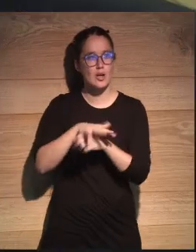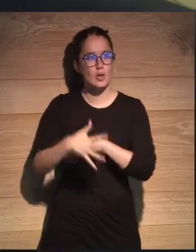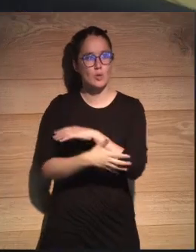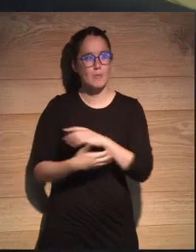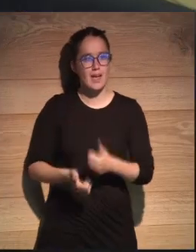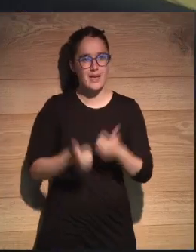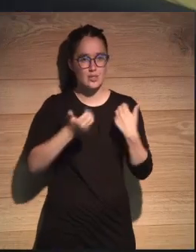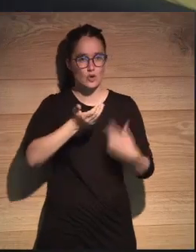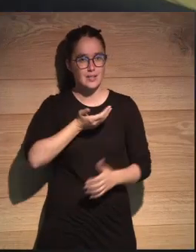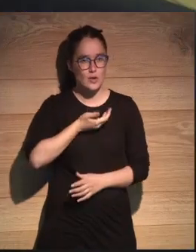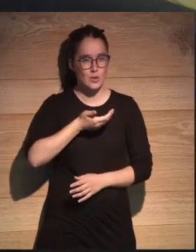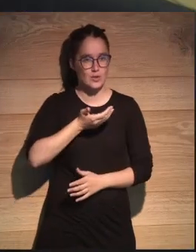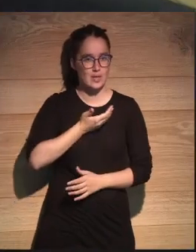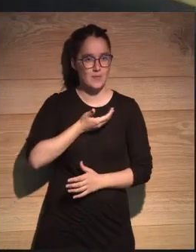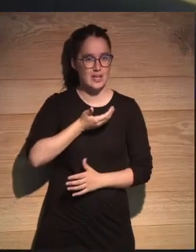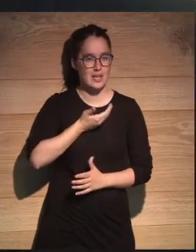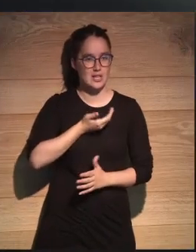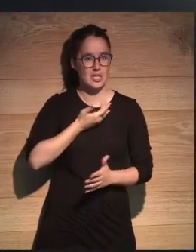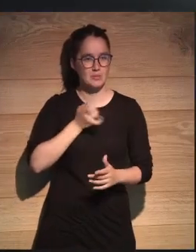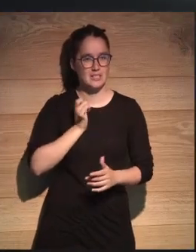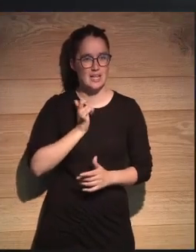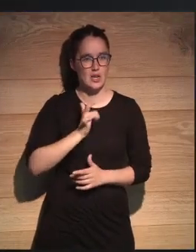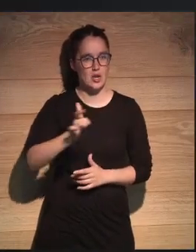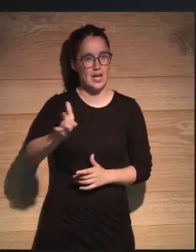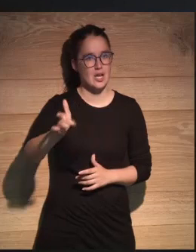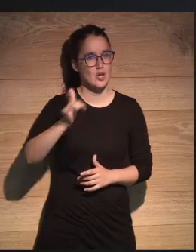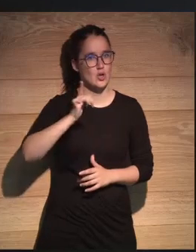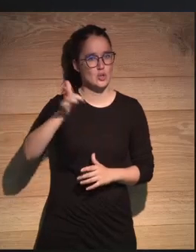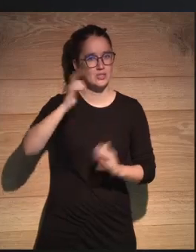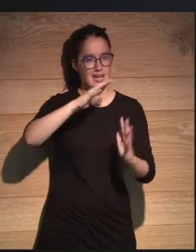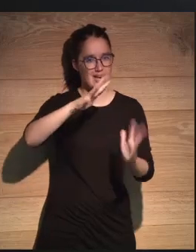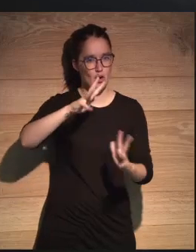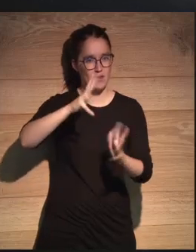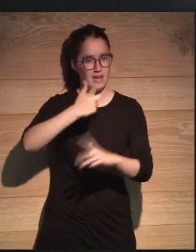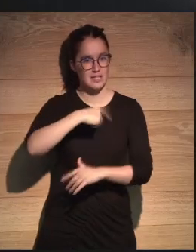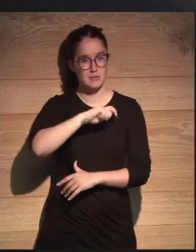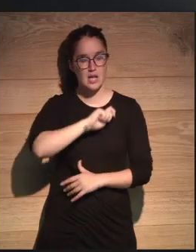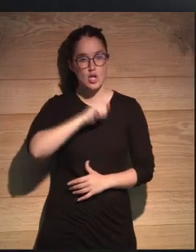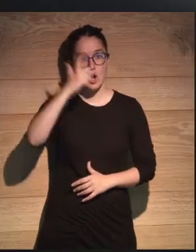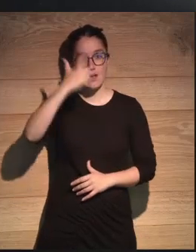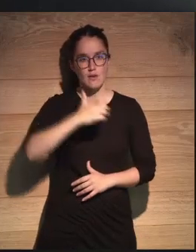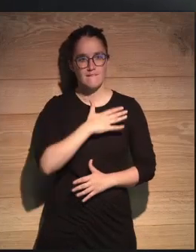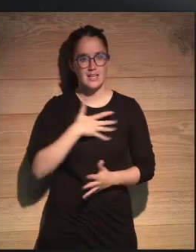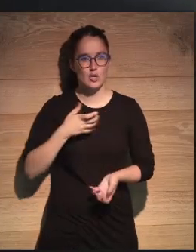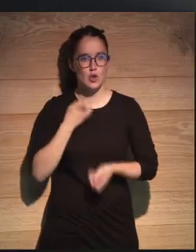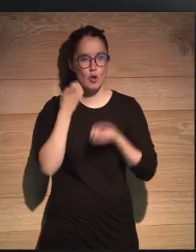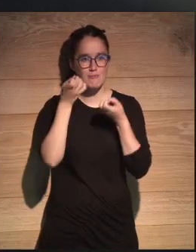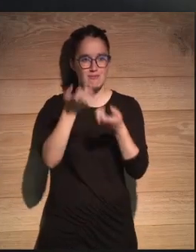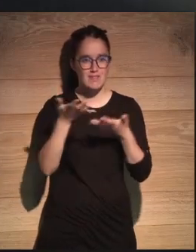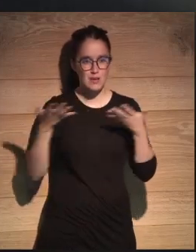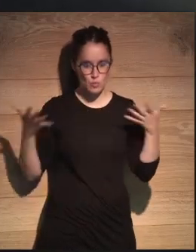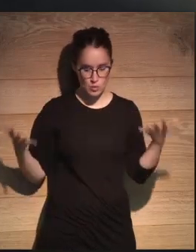los ayuntamientos más alejados de la geografía española. Yo lo que os quiero comentar es